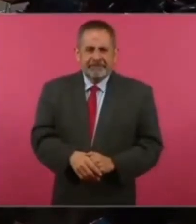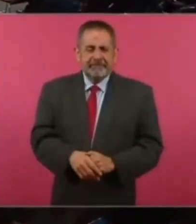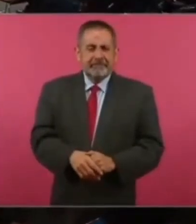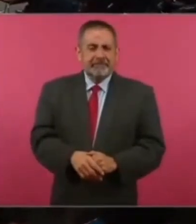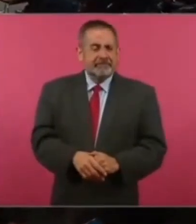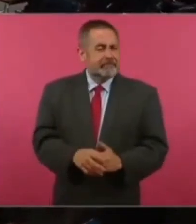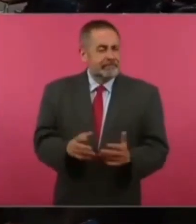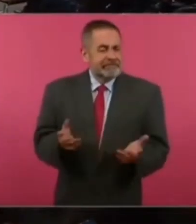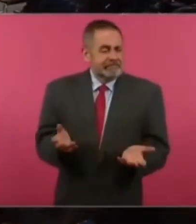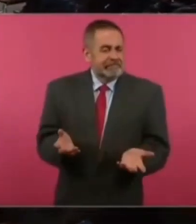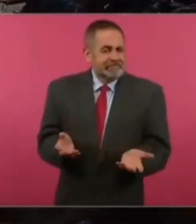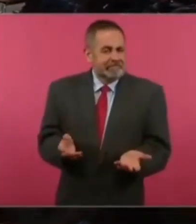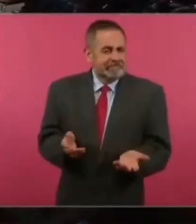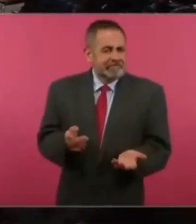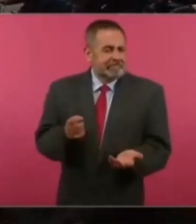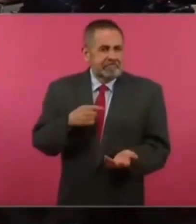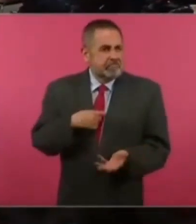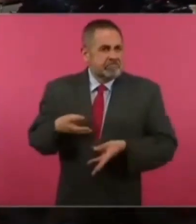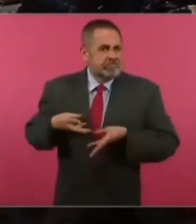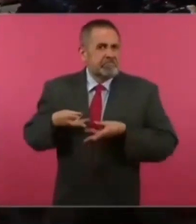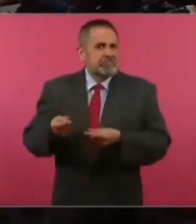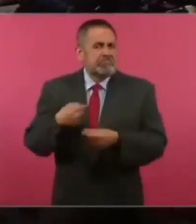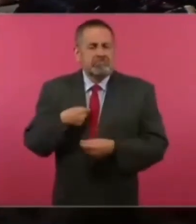No, porque